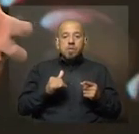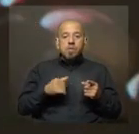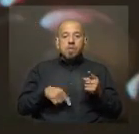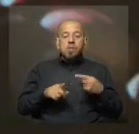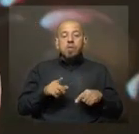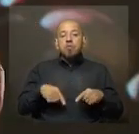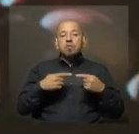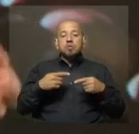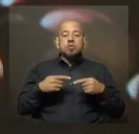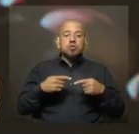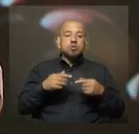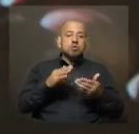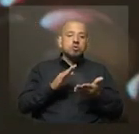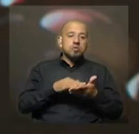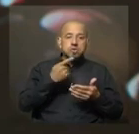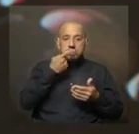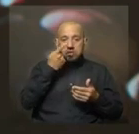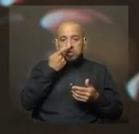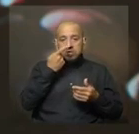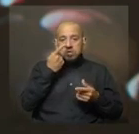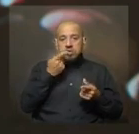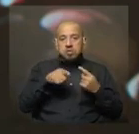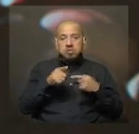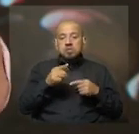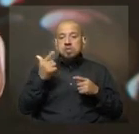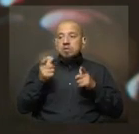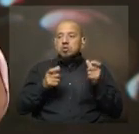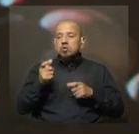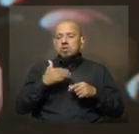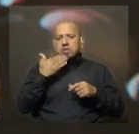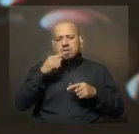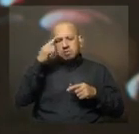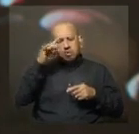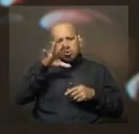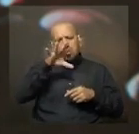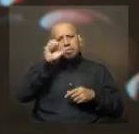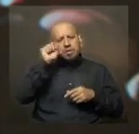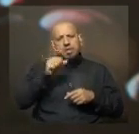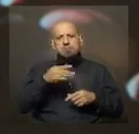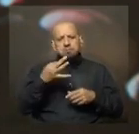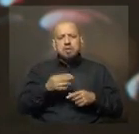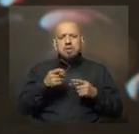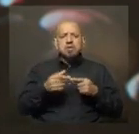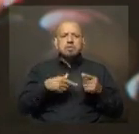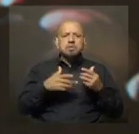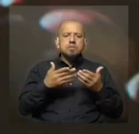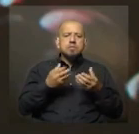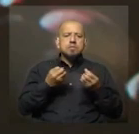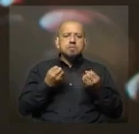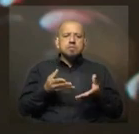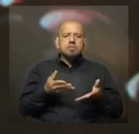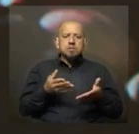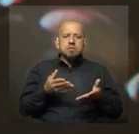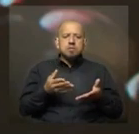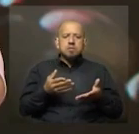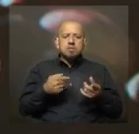es un producto que es interesante, que la gente lo adoptó, lo aceptó, lo entendió, le cae simpático, porque es un concepto